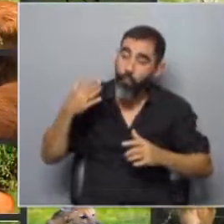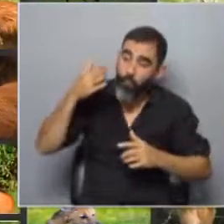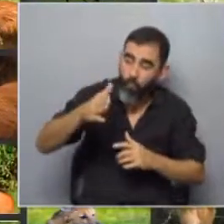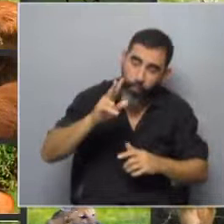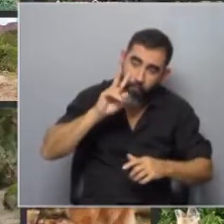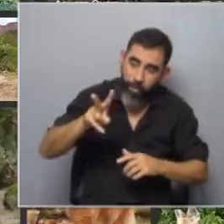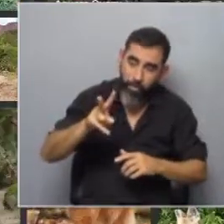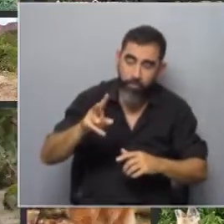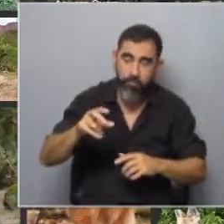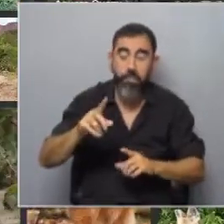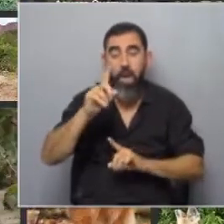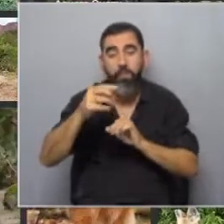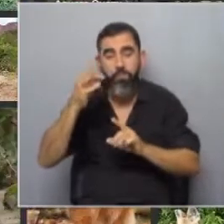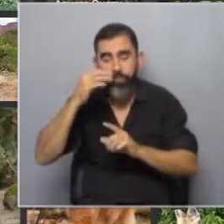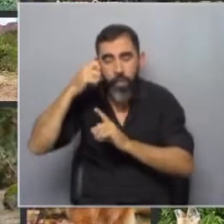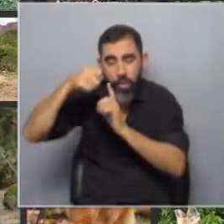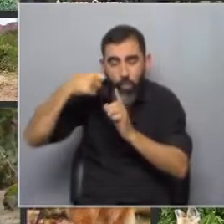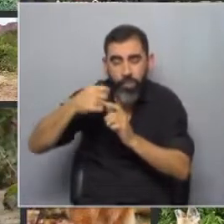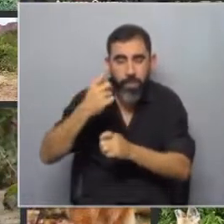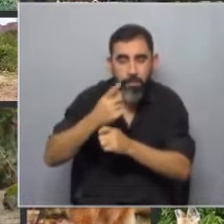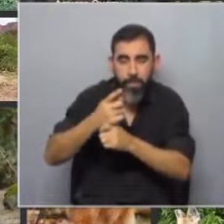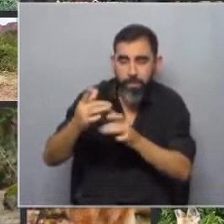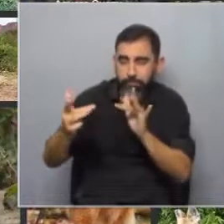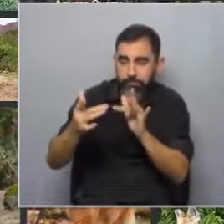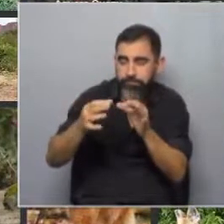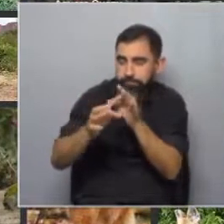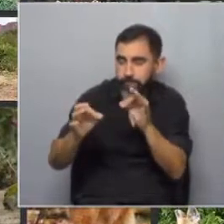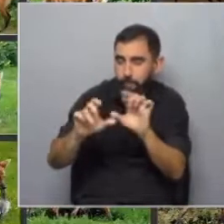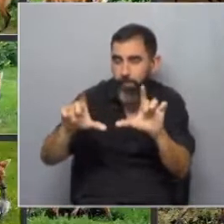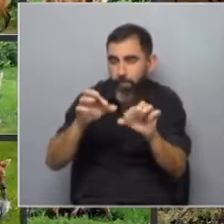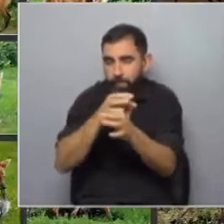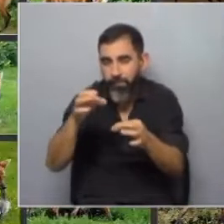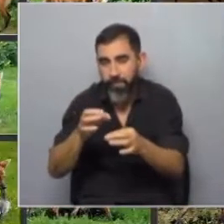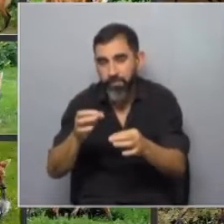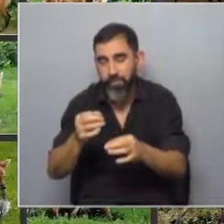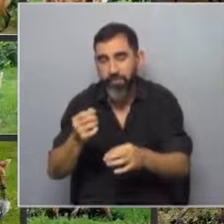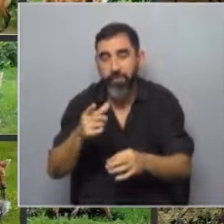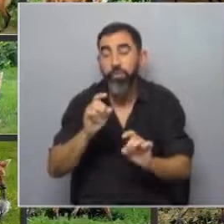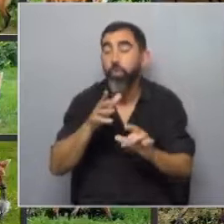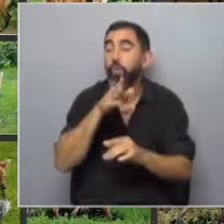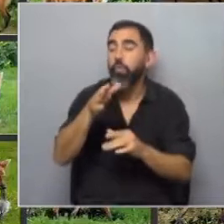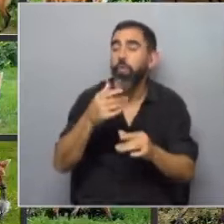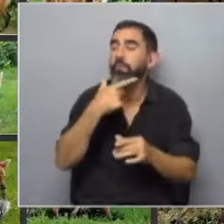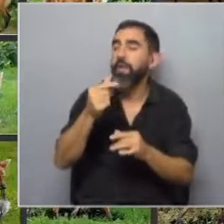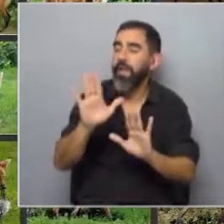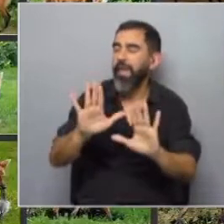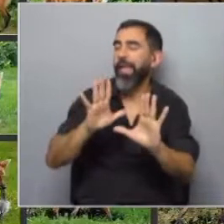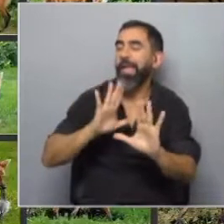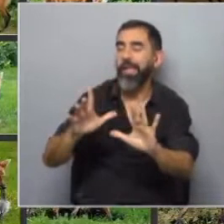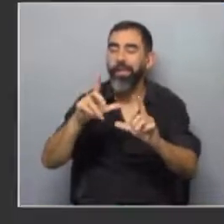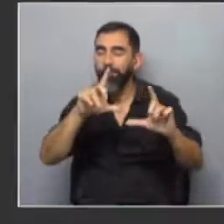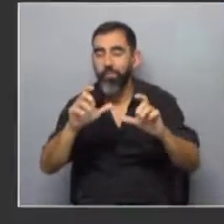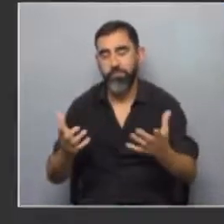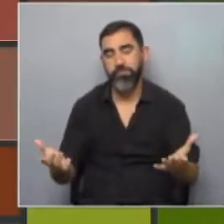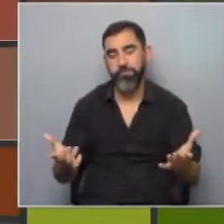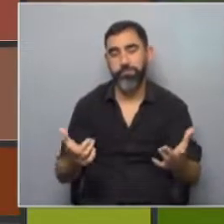una guará, pero tampoco no era la mejor foto, los animales a veces no se prestan. Y un poco la idea de todo esto es, nosotros nos burlamos de que no los